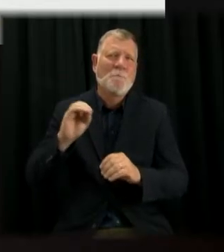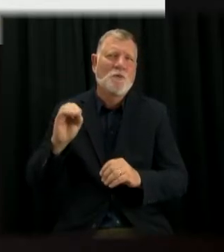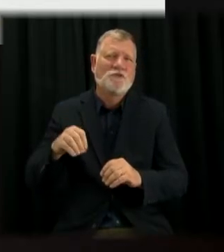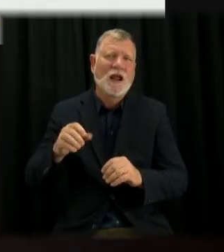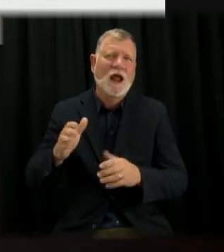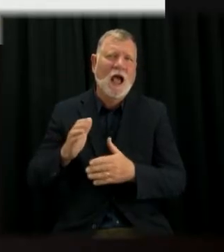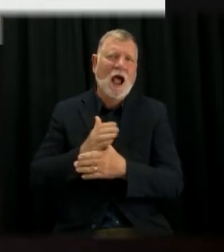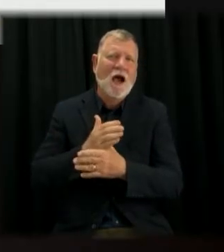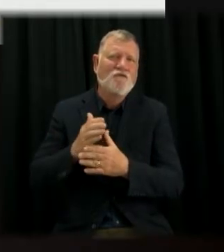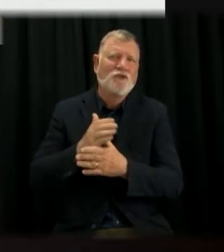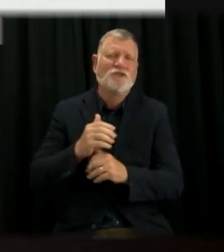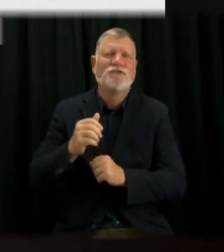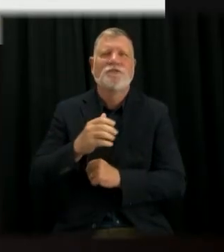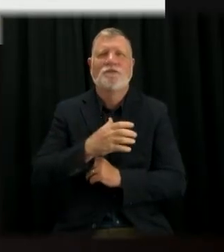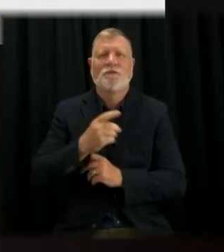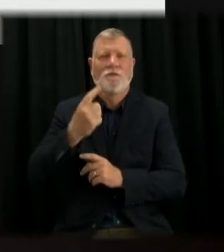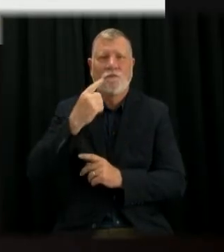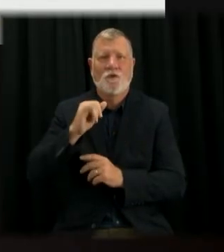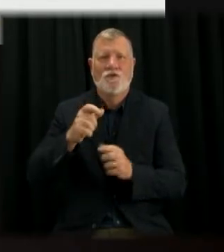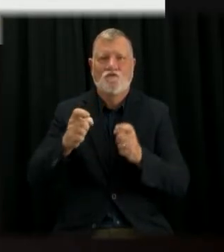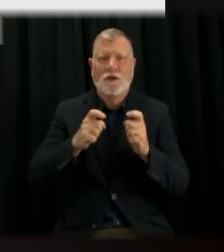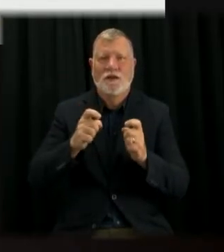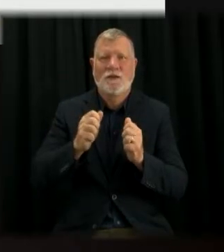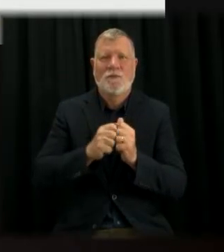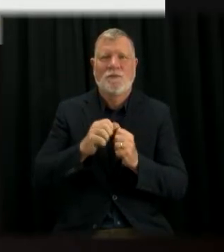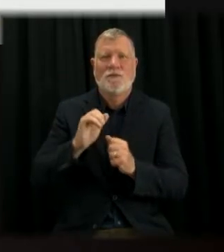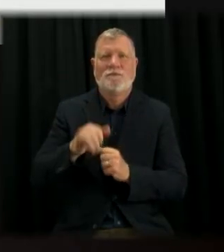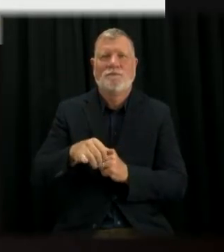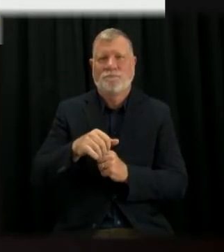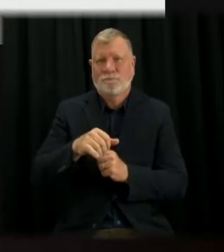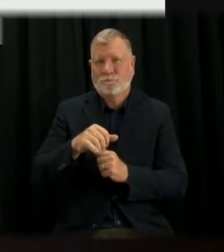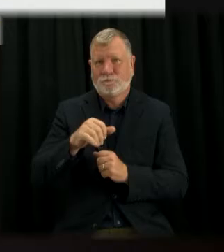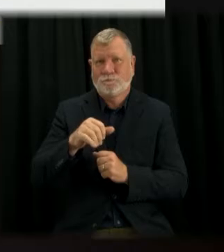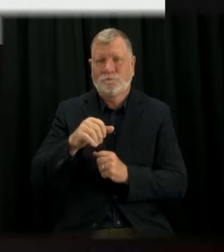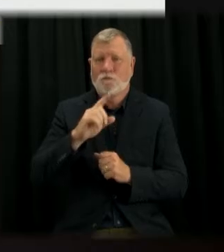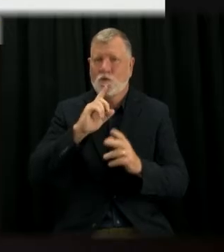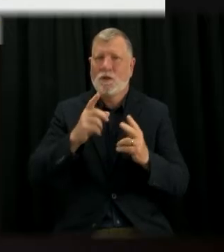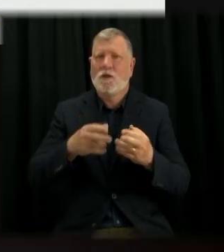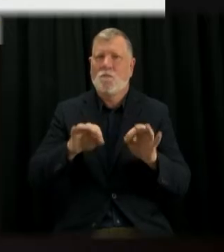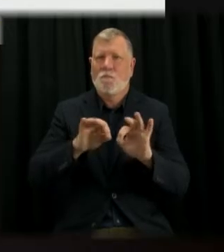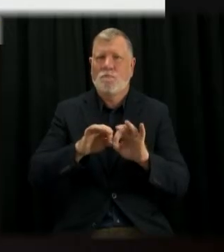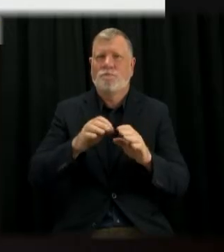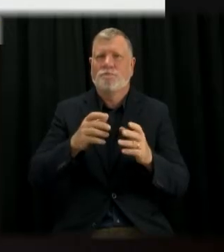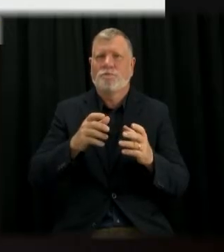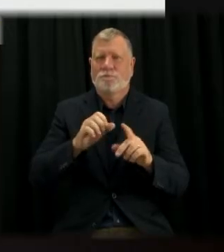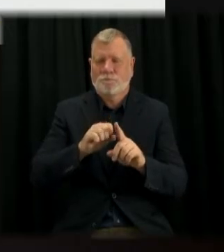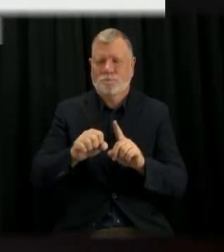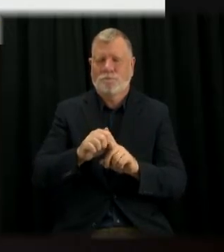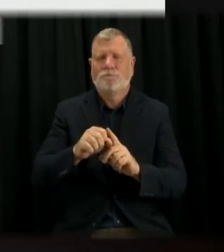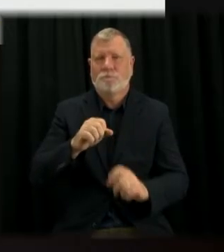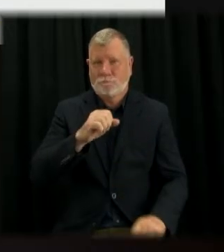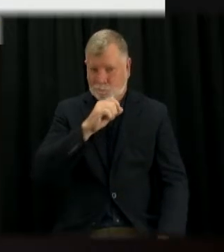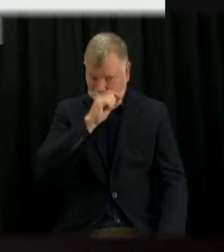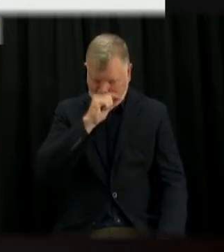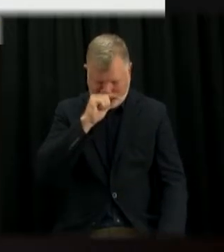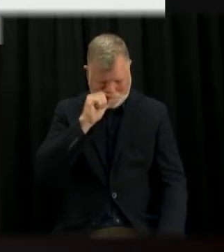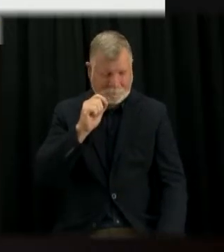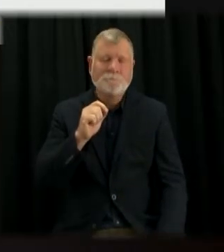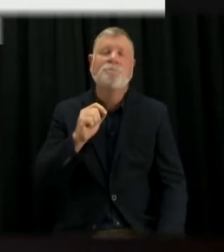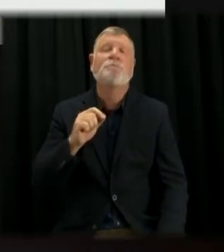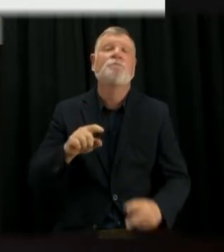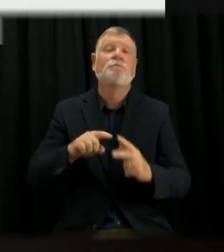un 90% en promedio de la información que es regulada por esas letras.